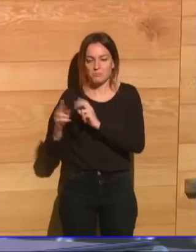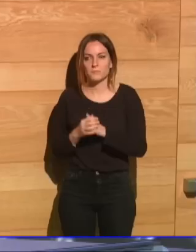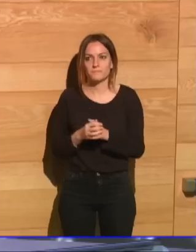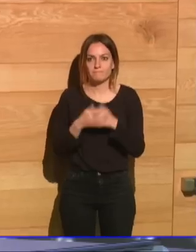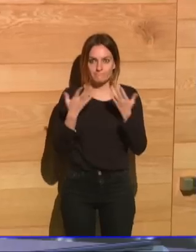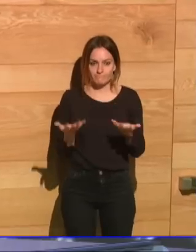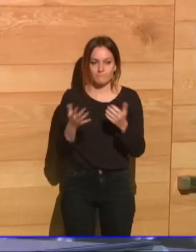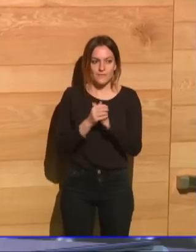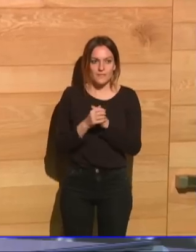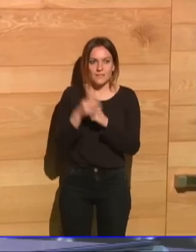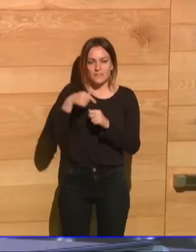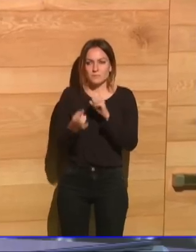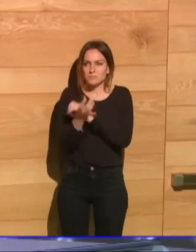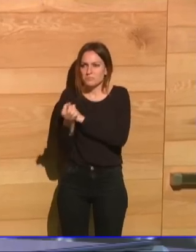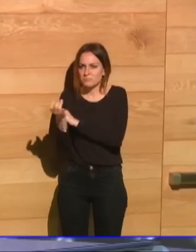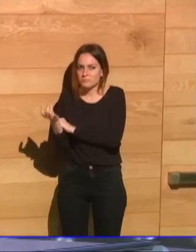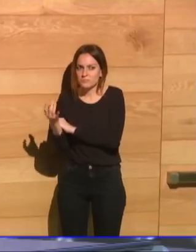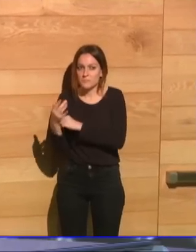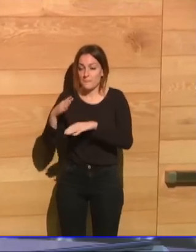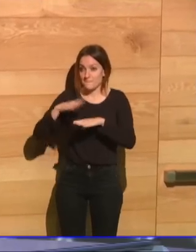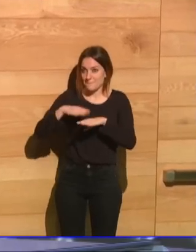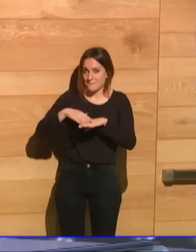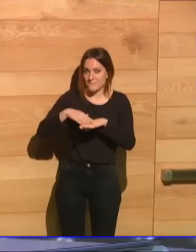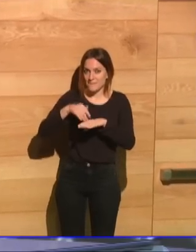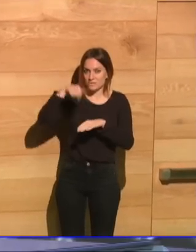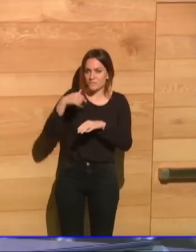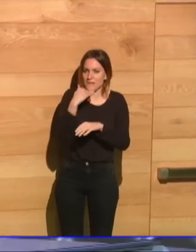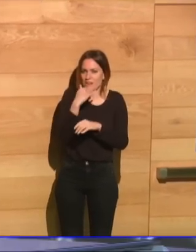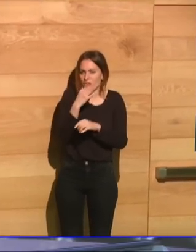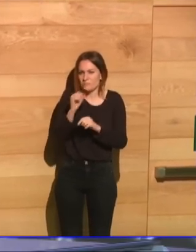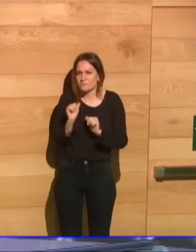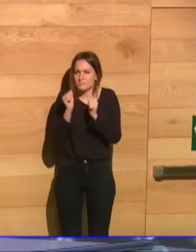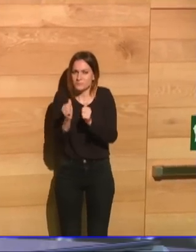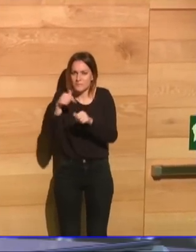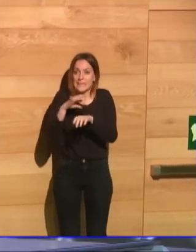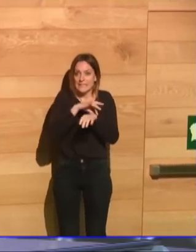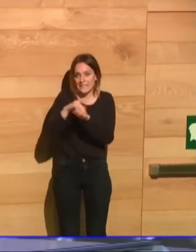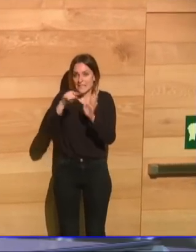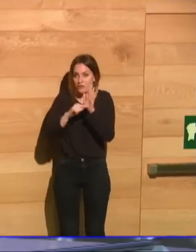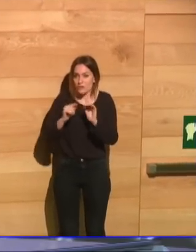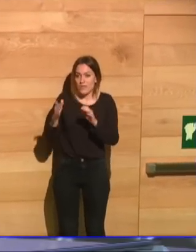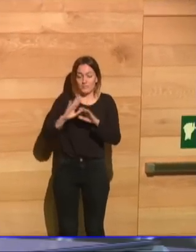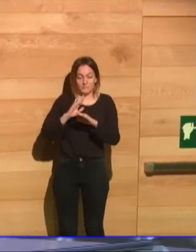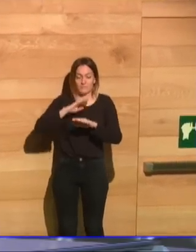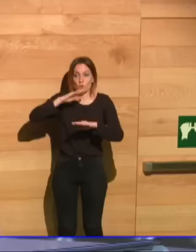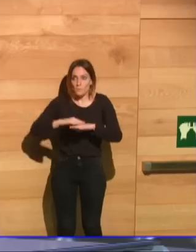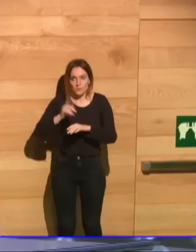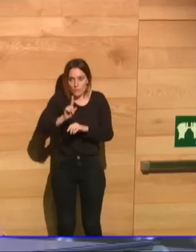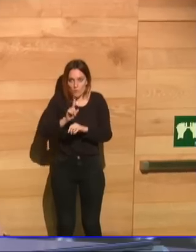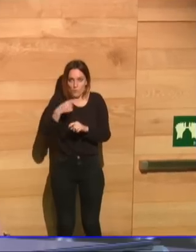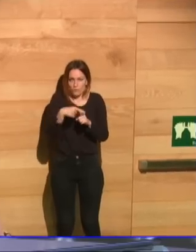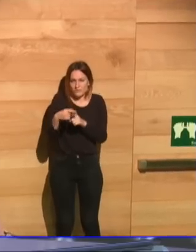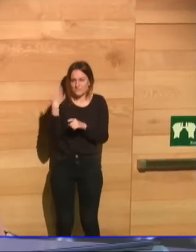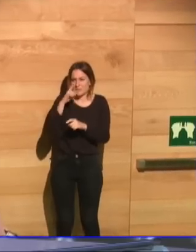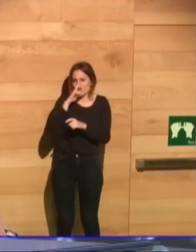Y así pues va surgiendo como mínimo esa semilla inicial. No digo que se cierre ahí el guión en absoluto, pero él va tirando de recuerdos de